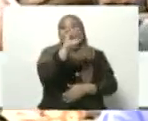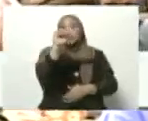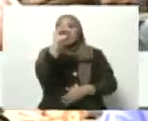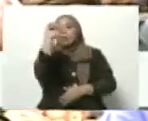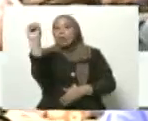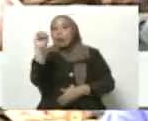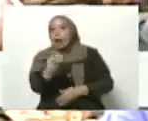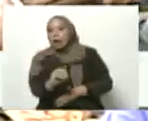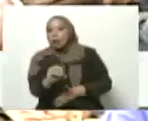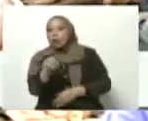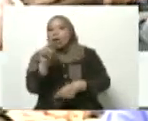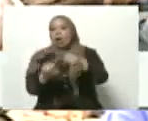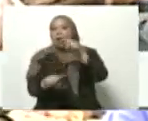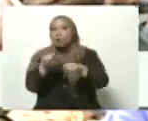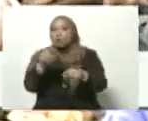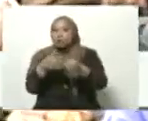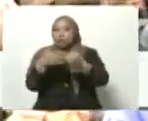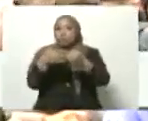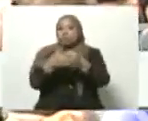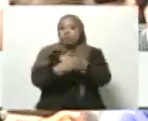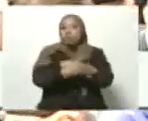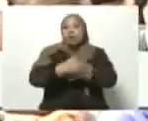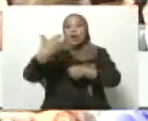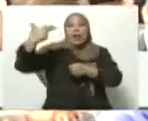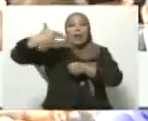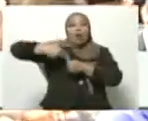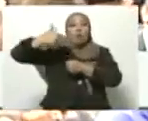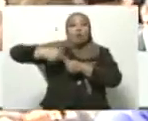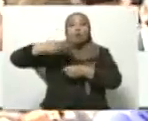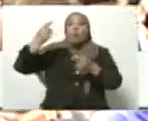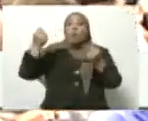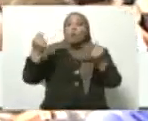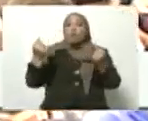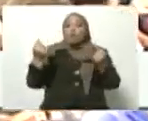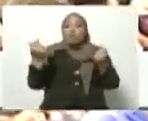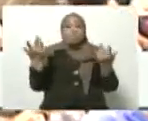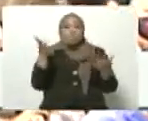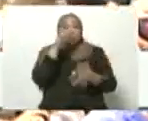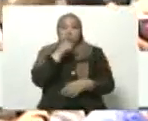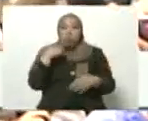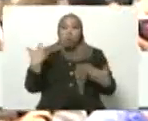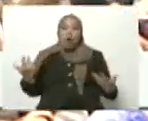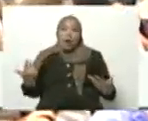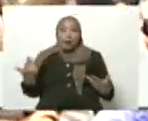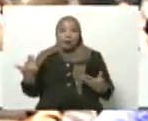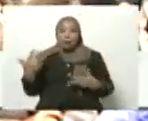escasez severo de combustible, hay una disminución de su capacidad de refinación petrolera,